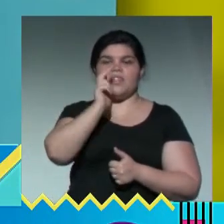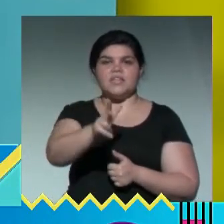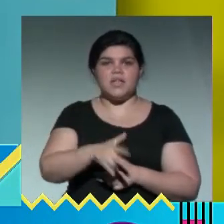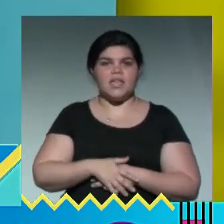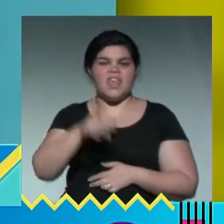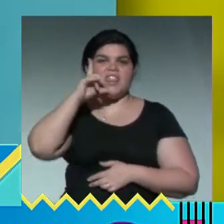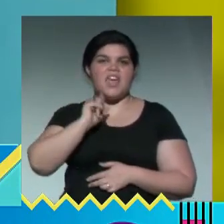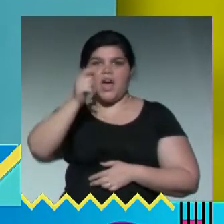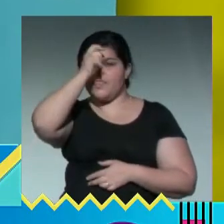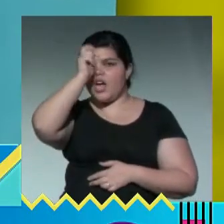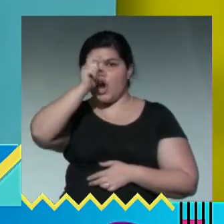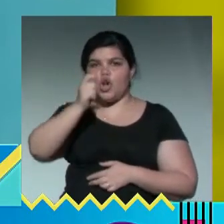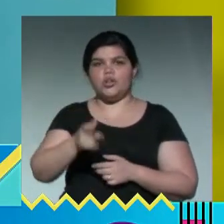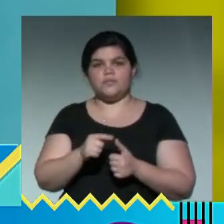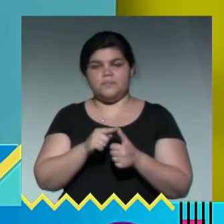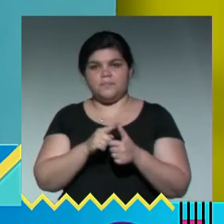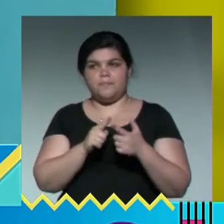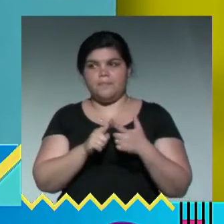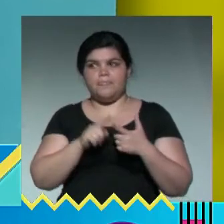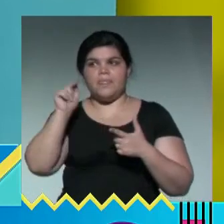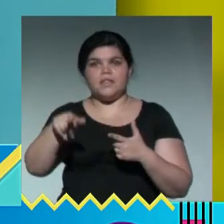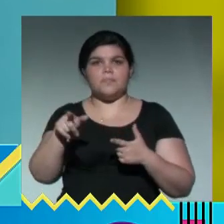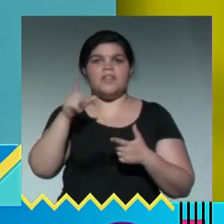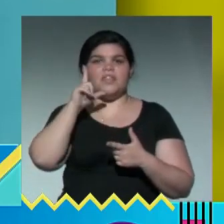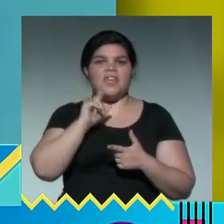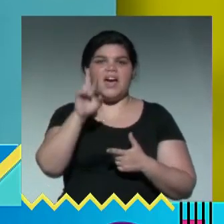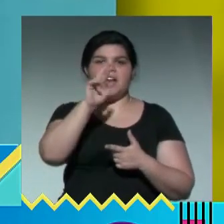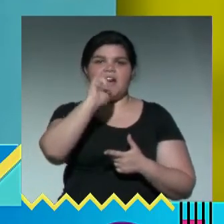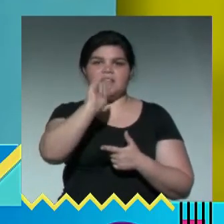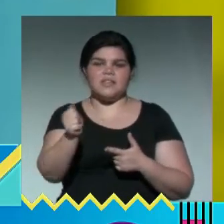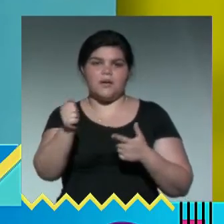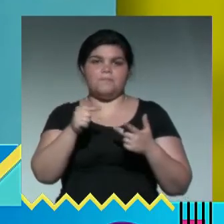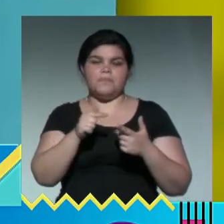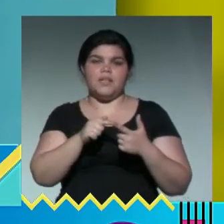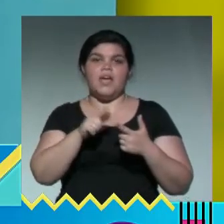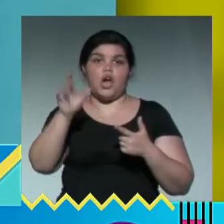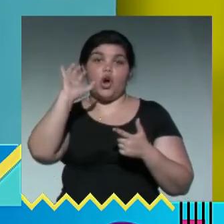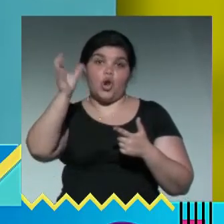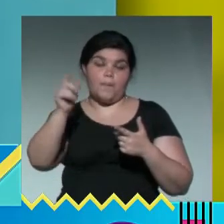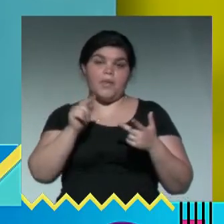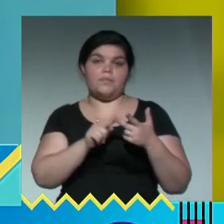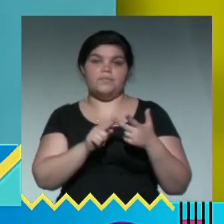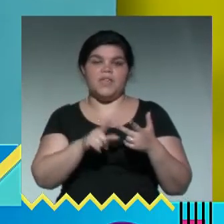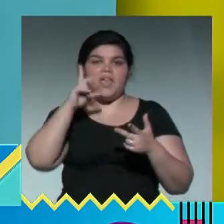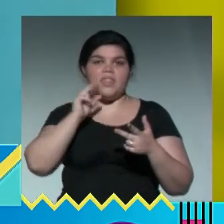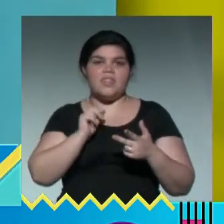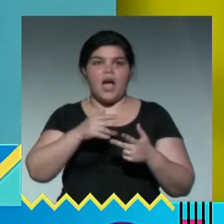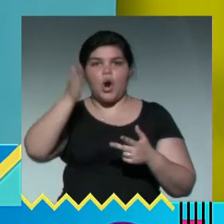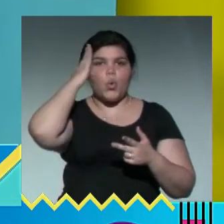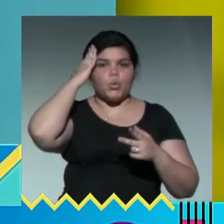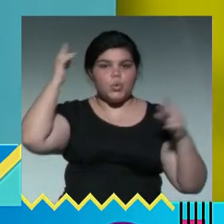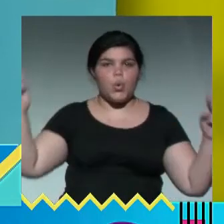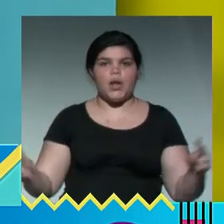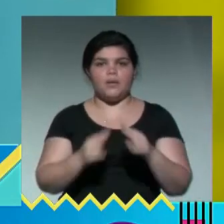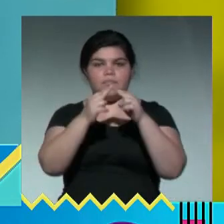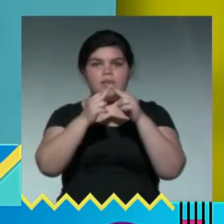la Descolonización, hablamos del Día de la Raza y la Hispanidad en Colombia. del Día del Encuentro de las Culturas en Costa Rica.